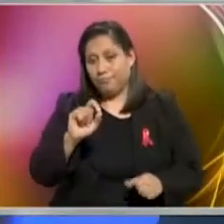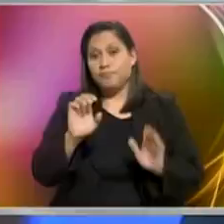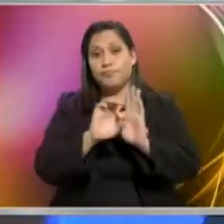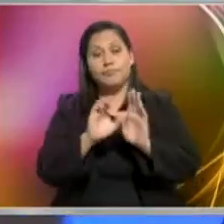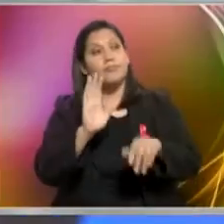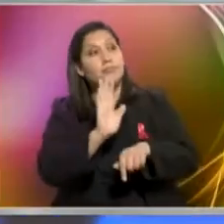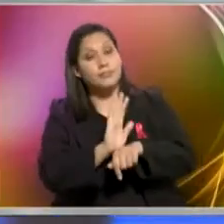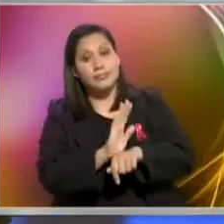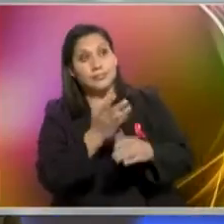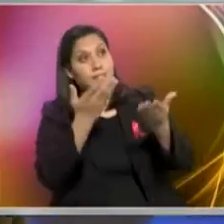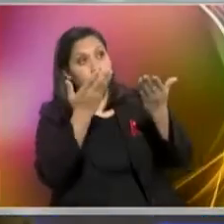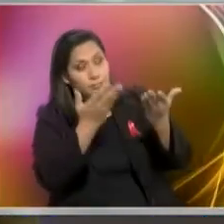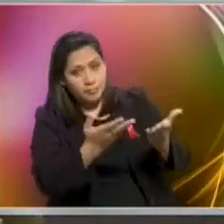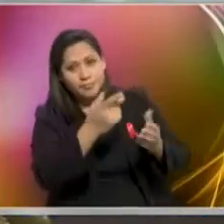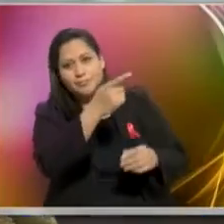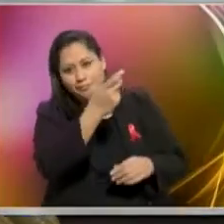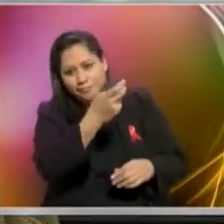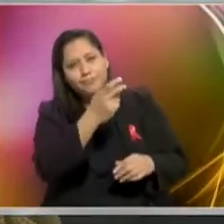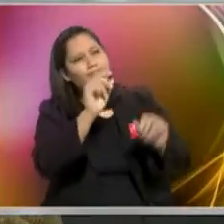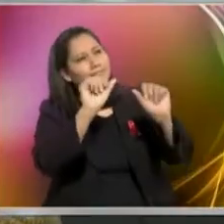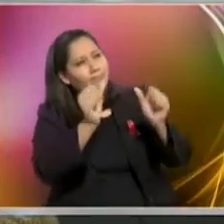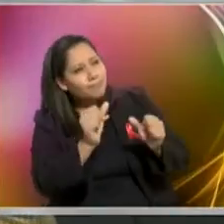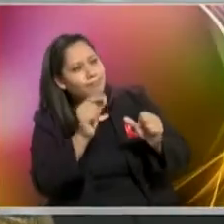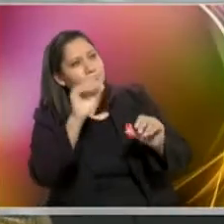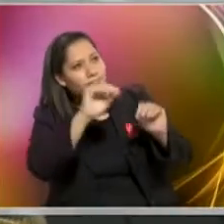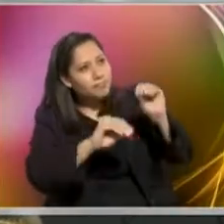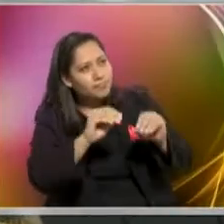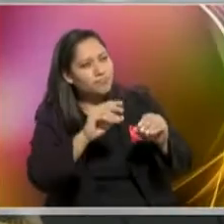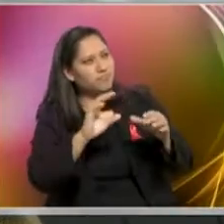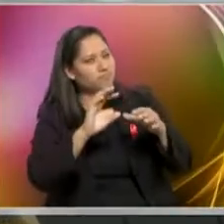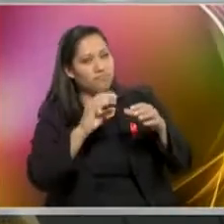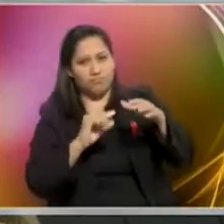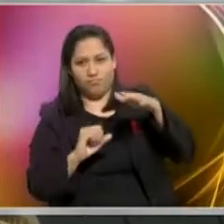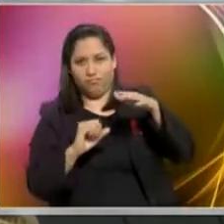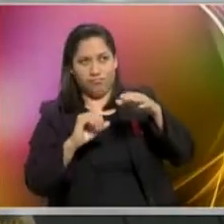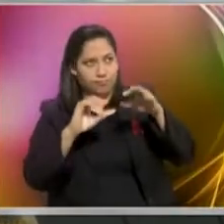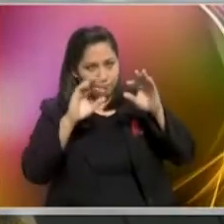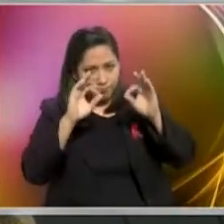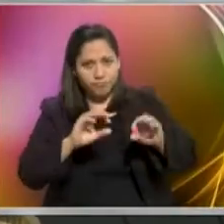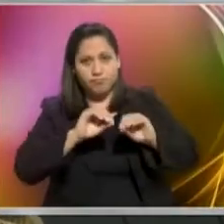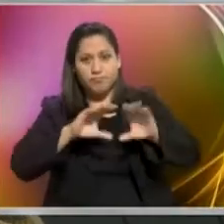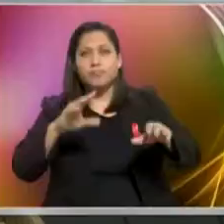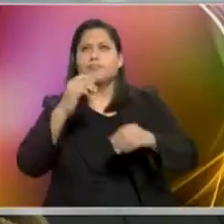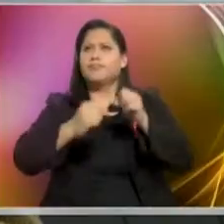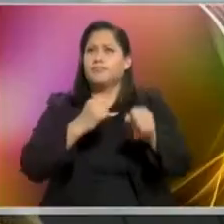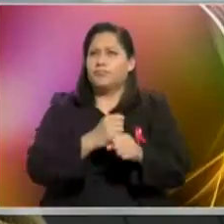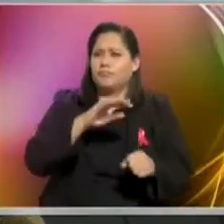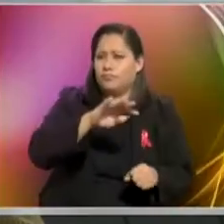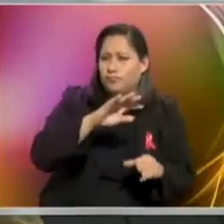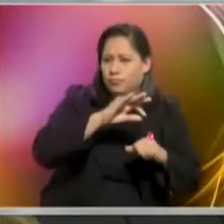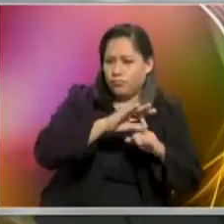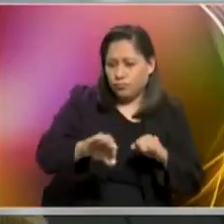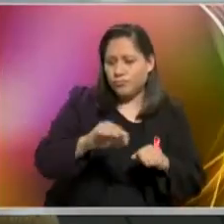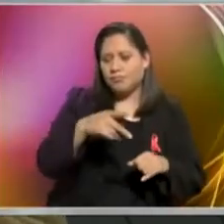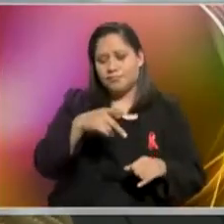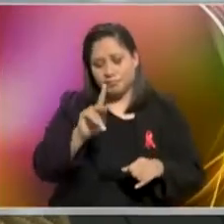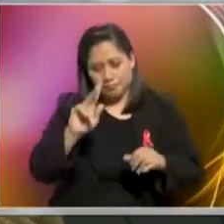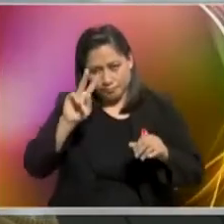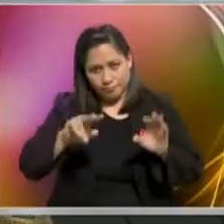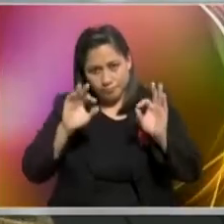cine es realmente pues una forma de arte que se gestó y se consolidó quizá a finales del XIX, pero realmente